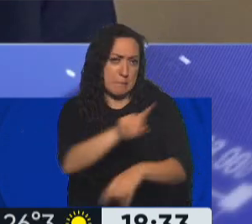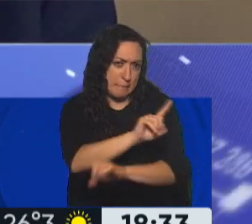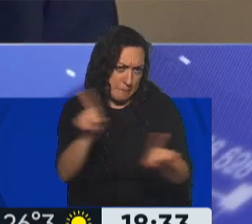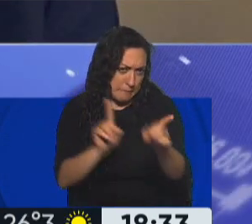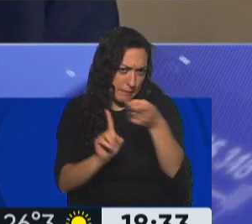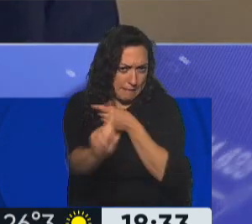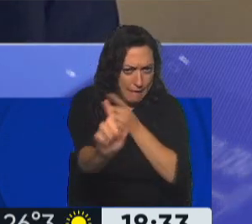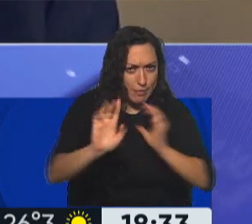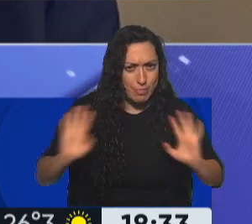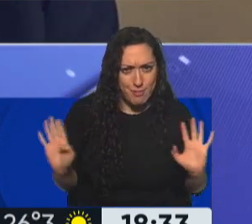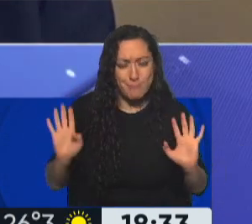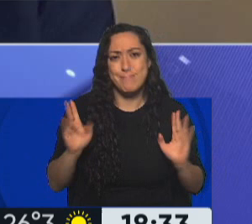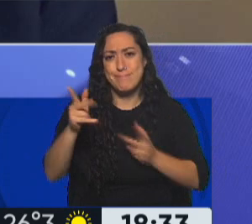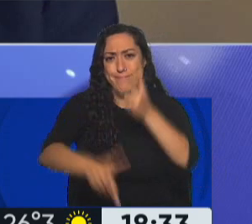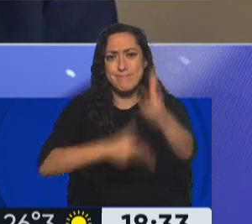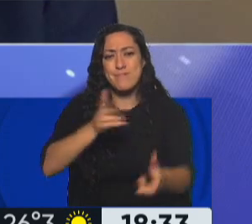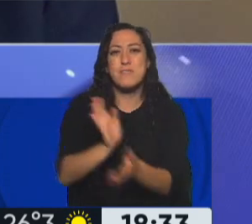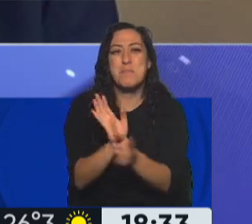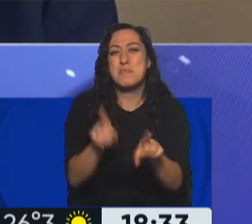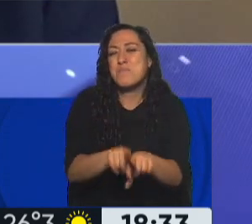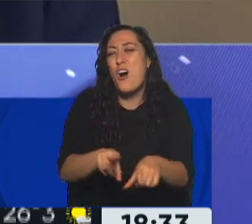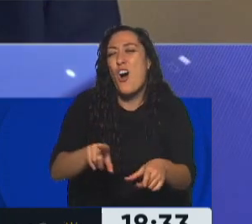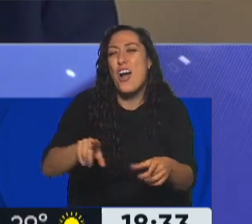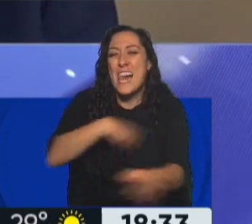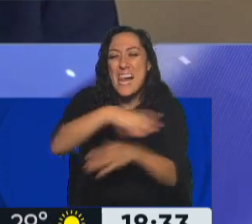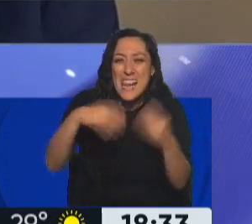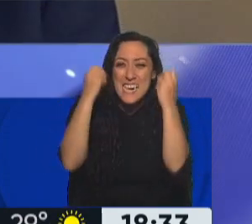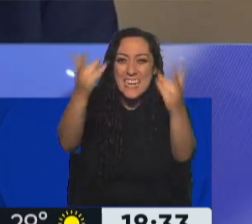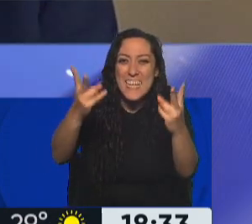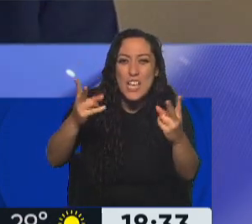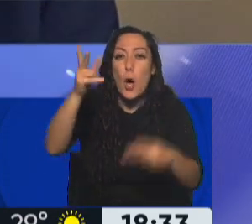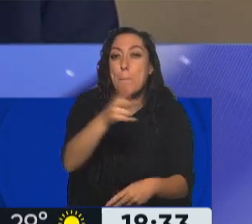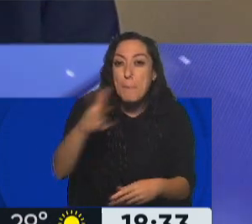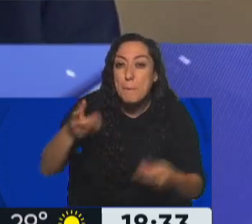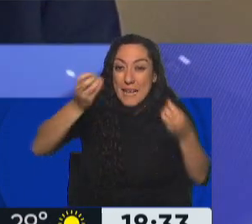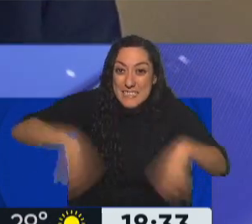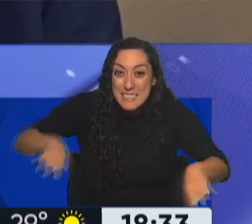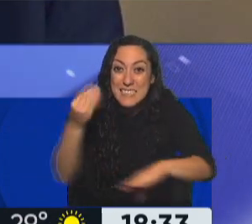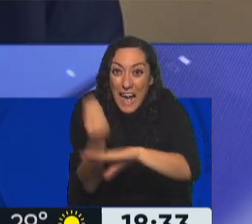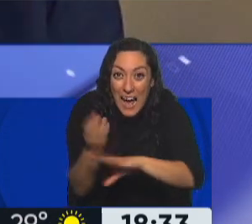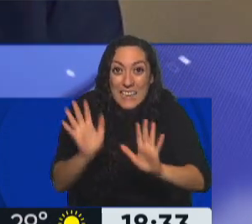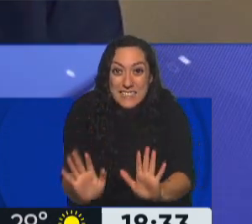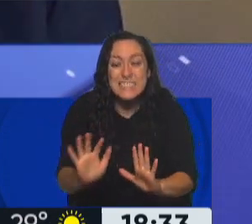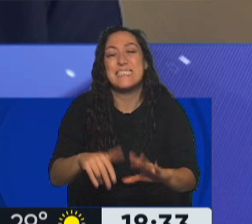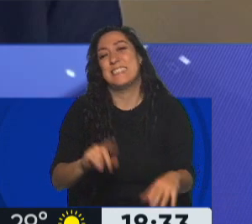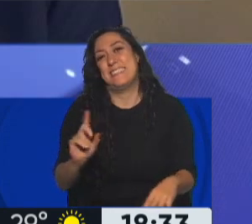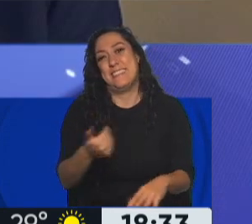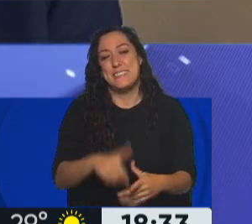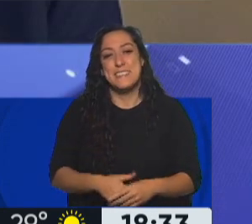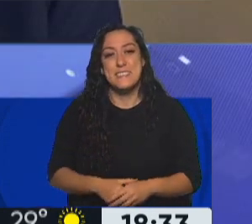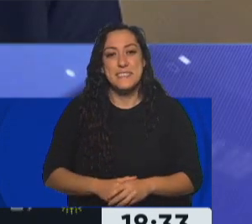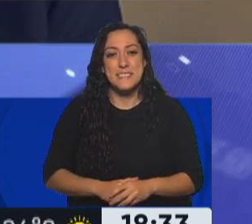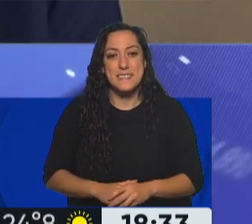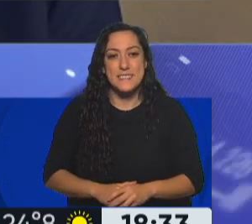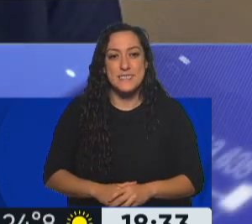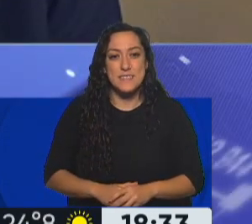que hagan lío es el comienzo de su pontificado realmente, si se quiere, ¿no? Ahora, padre, pensaba